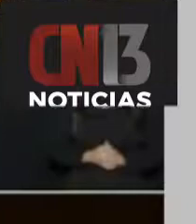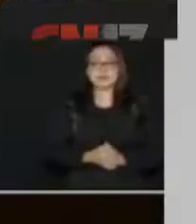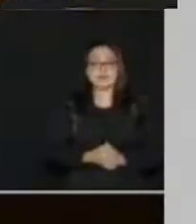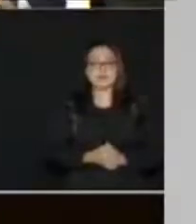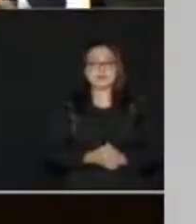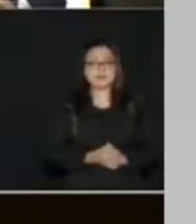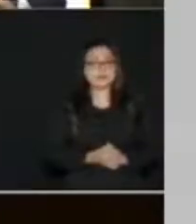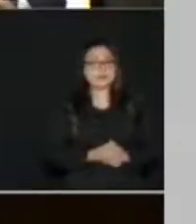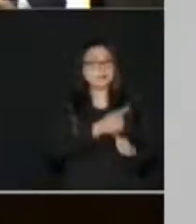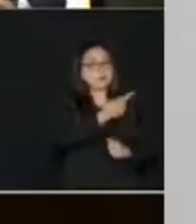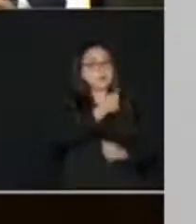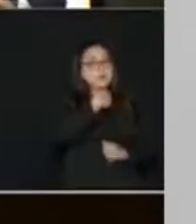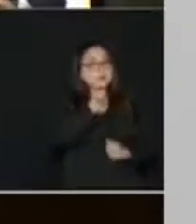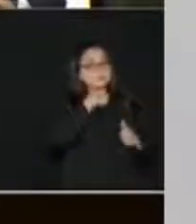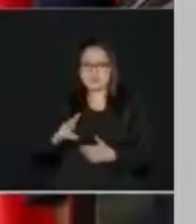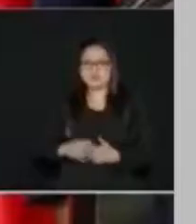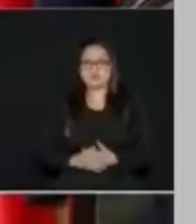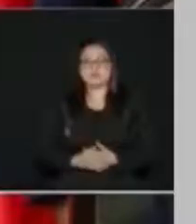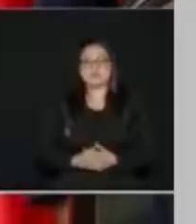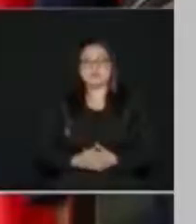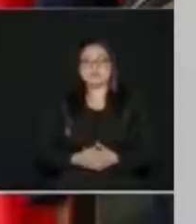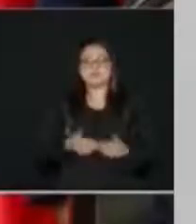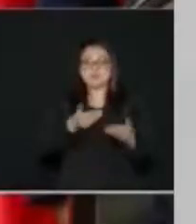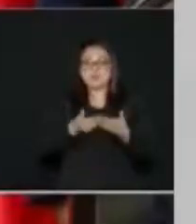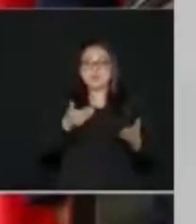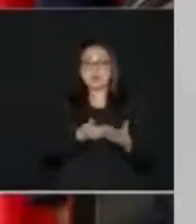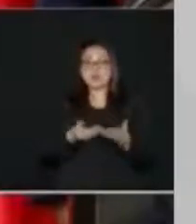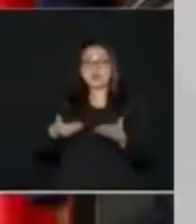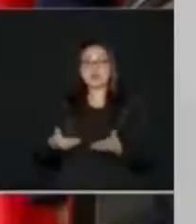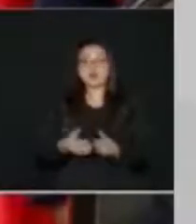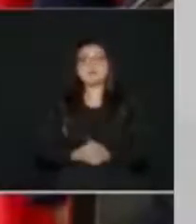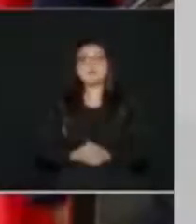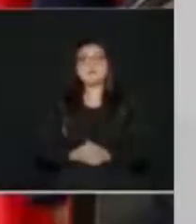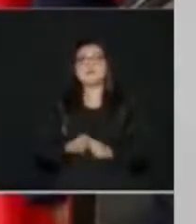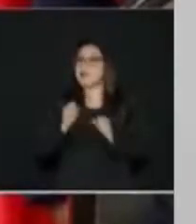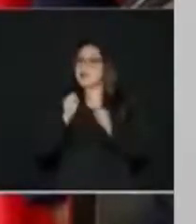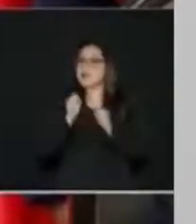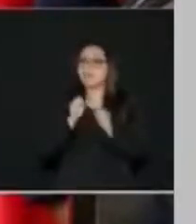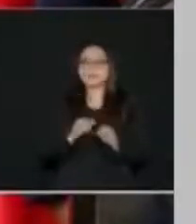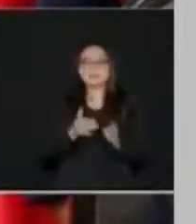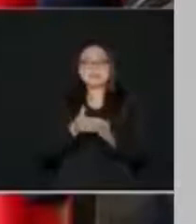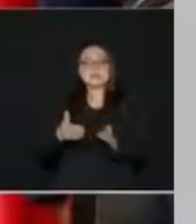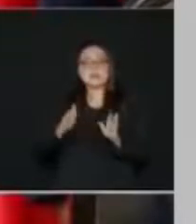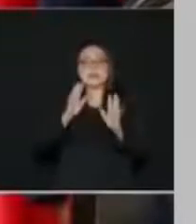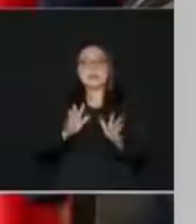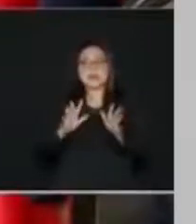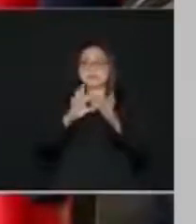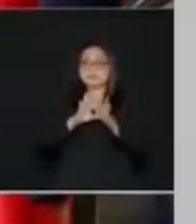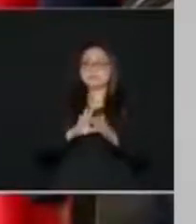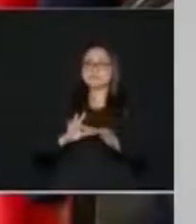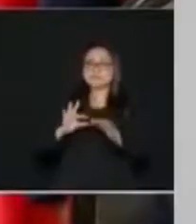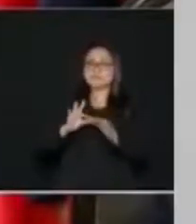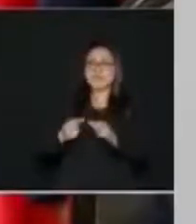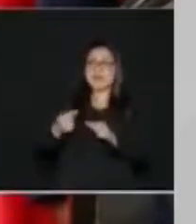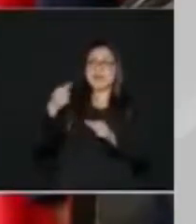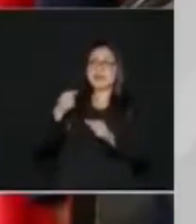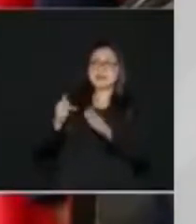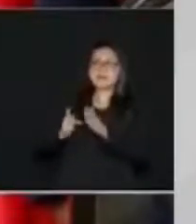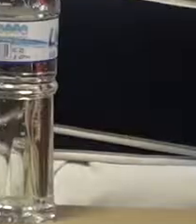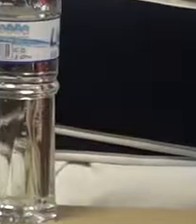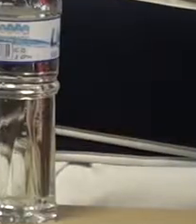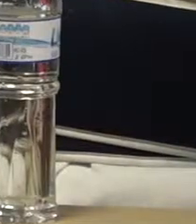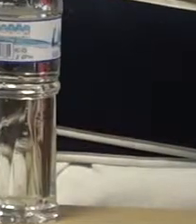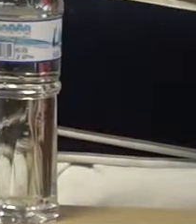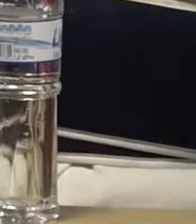con la llegada de andrés manuel lópez obrador a la presidencia de la república- desatendió las disposiciones y los llamados del ejecutivo nacional